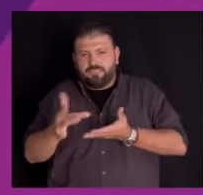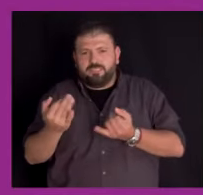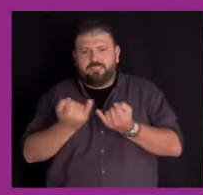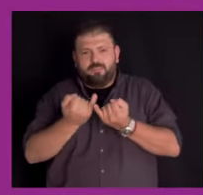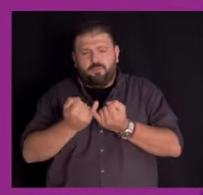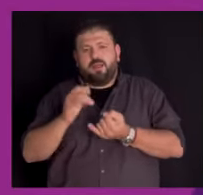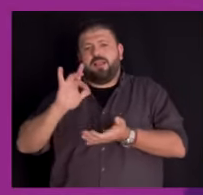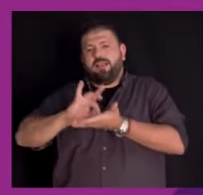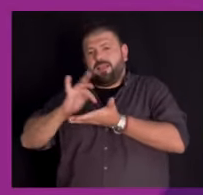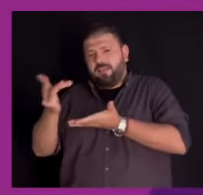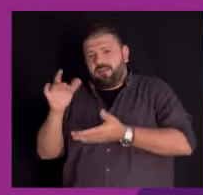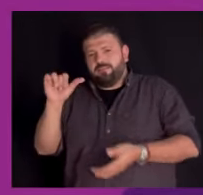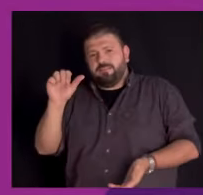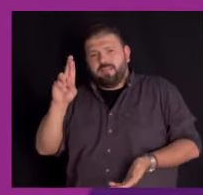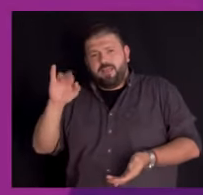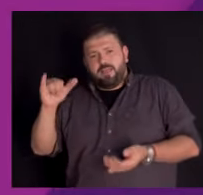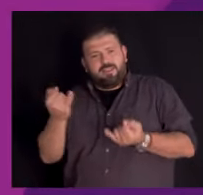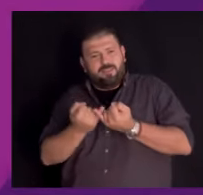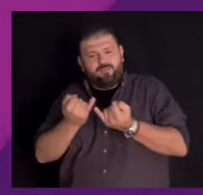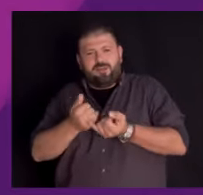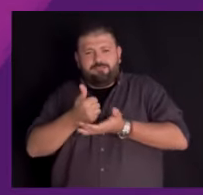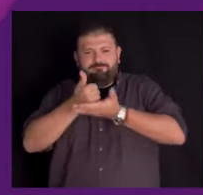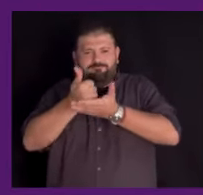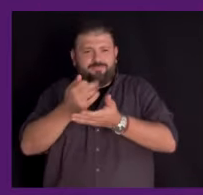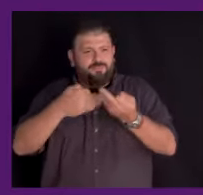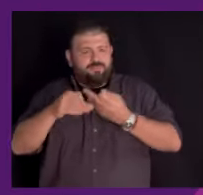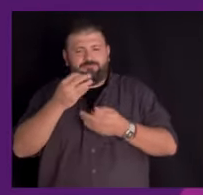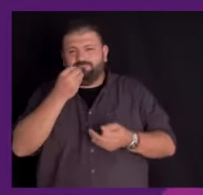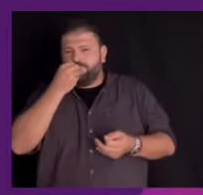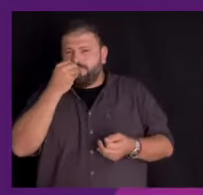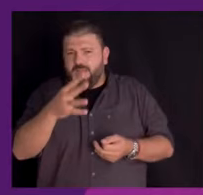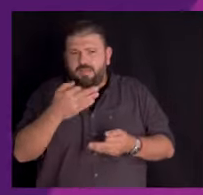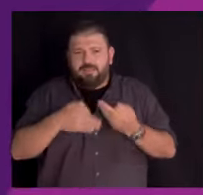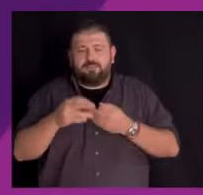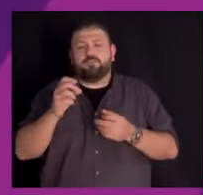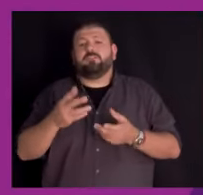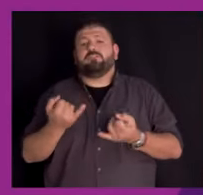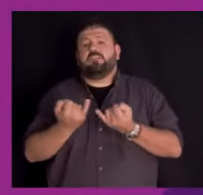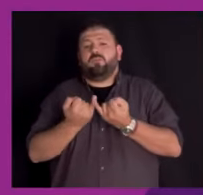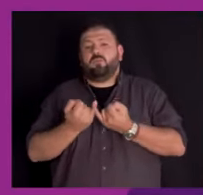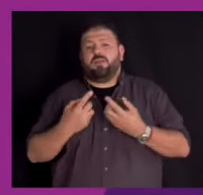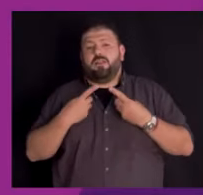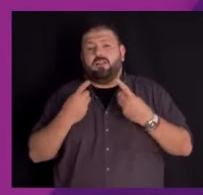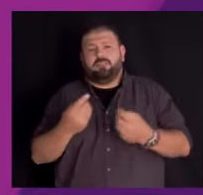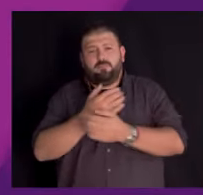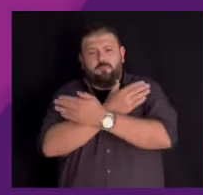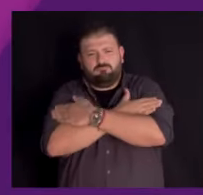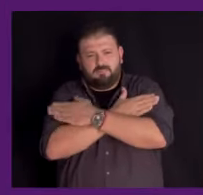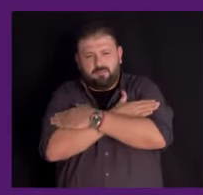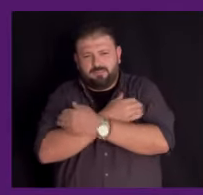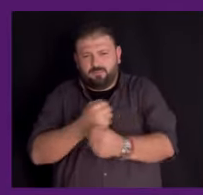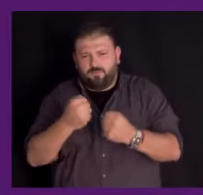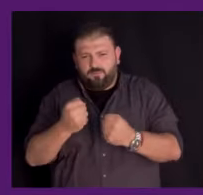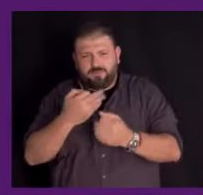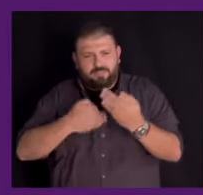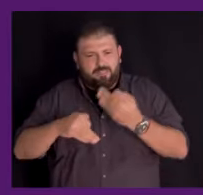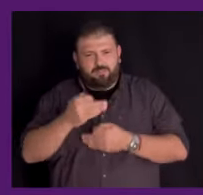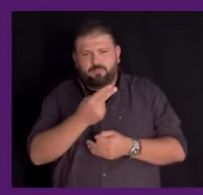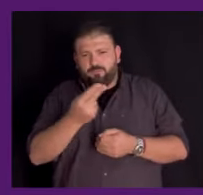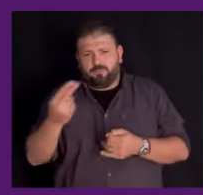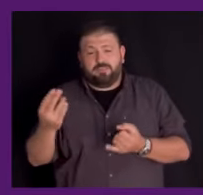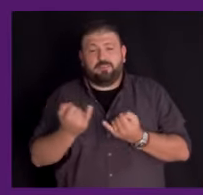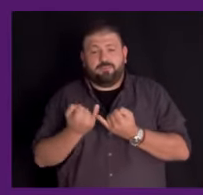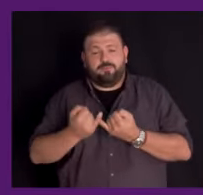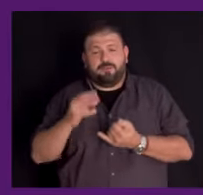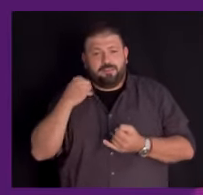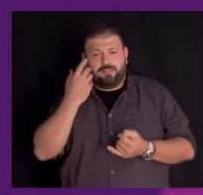por ayudarnos a moderar este panel que estuvo espectacular. Muchísimas gracias y les mandamos un muy fuerte abrazo por hora virtual, pero bueno, ya llegará el tiempo en el que nos lo